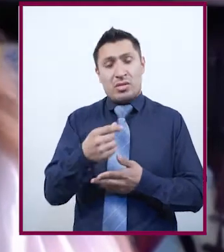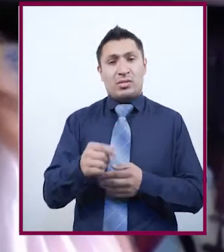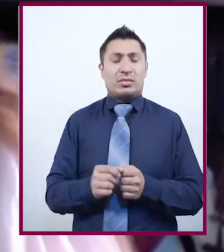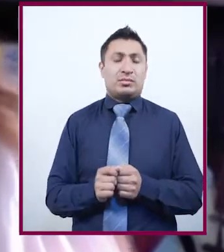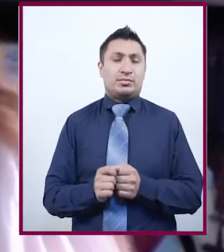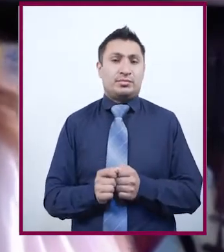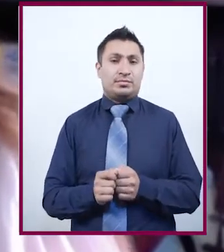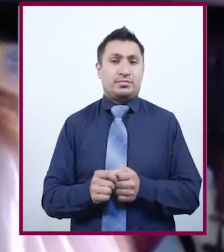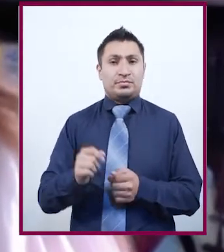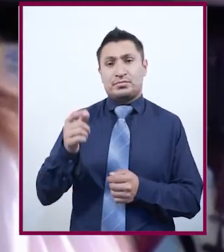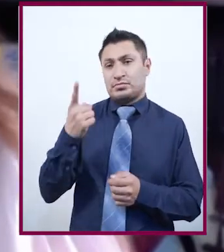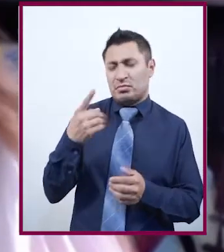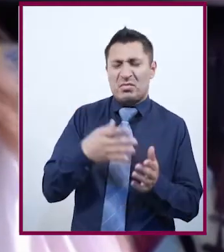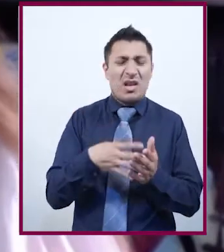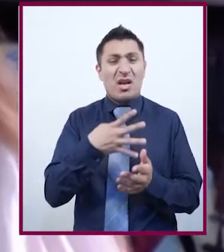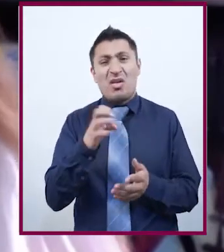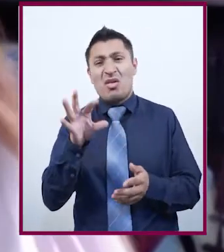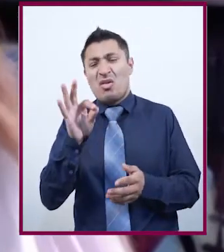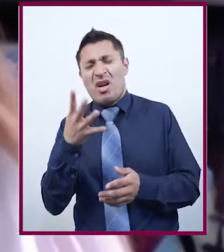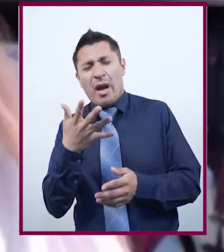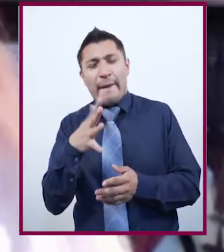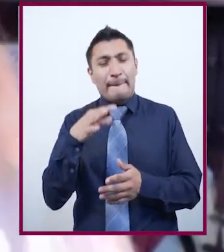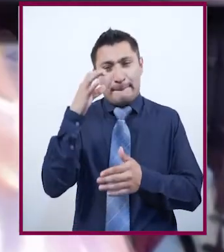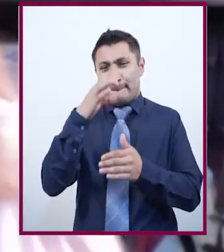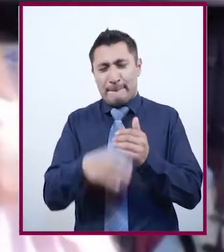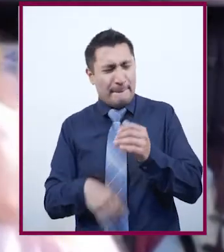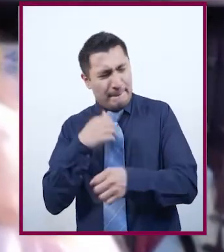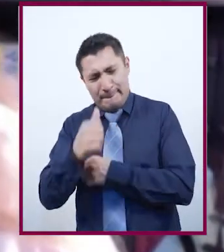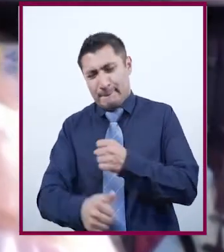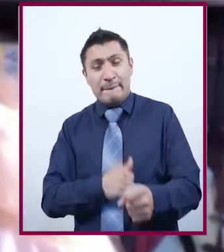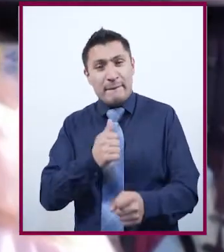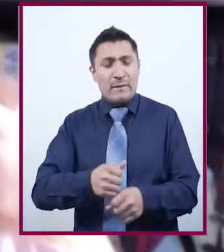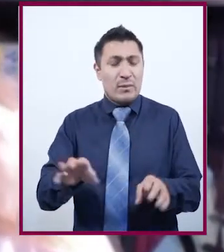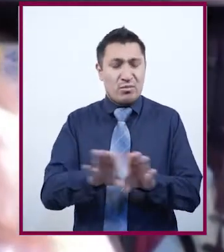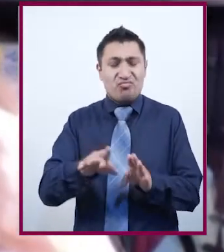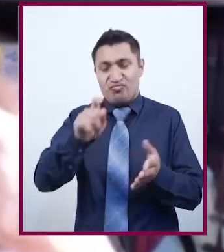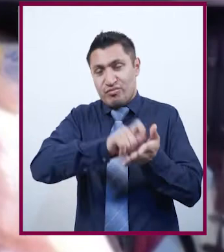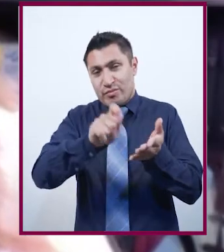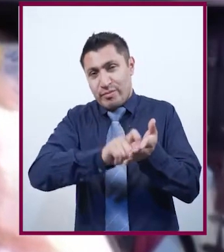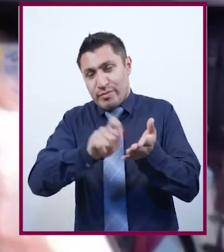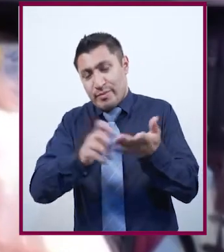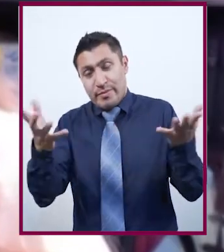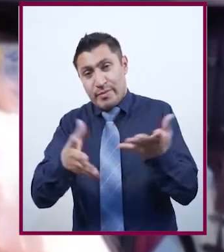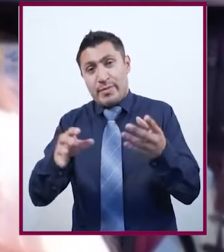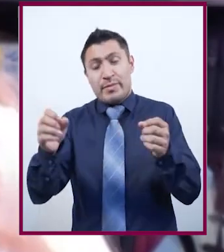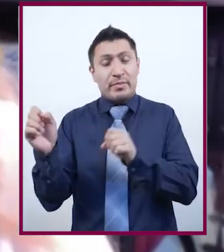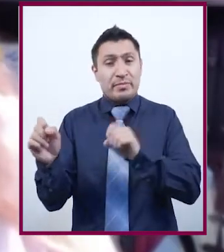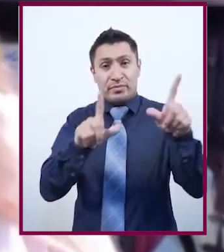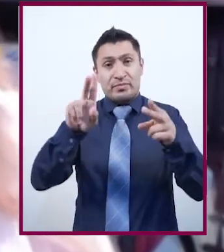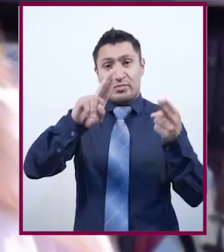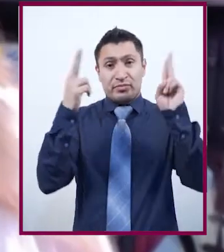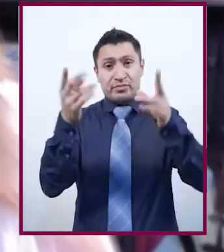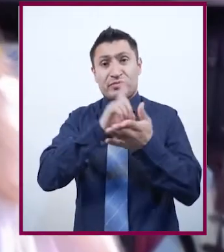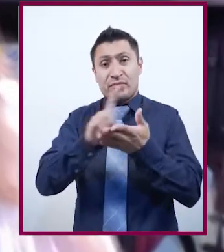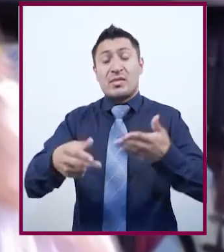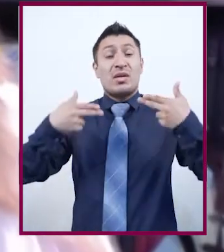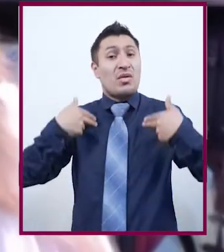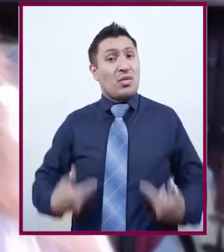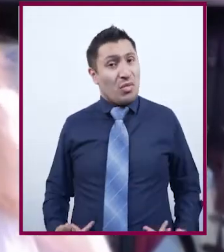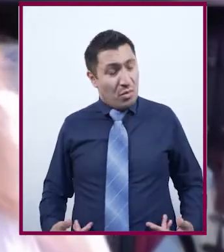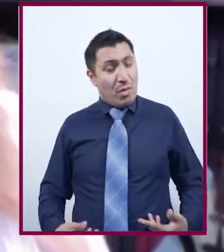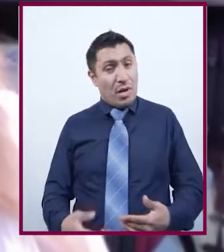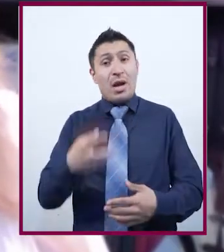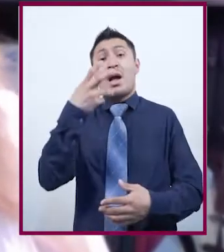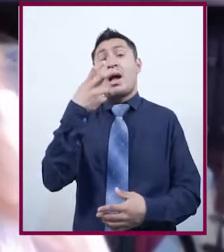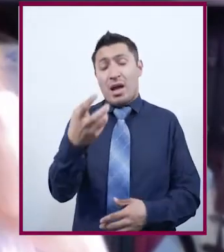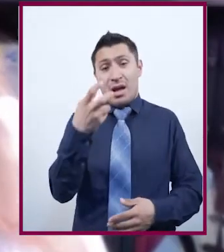40, que se suscribe, ¿no?, y se crea la Declaración Universal de los Derechos Humanos, es donde se